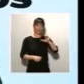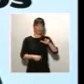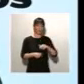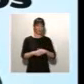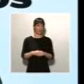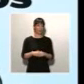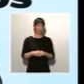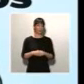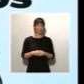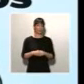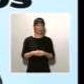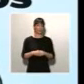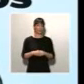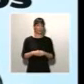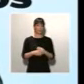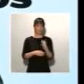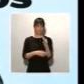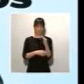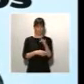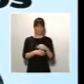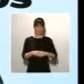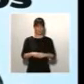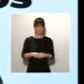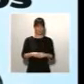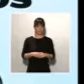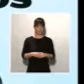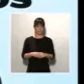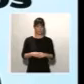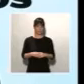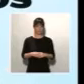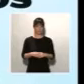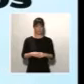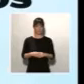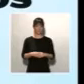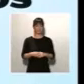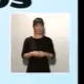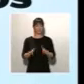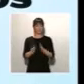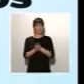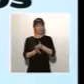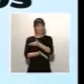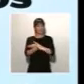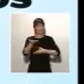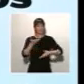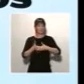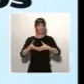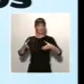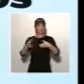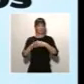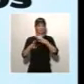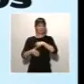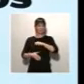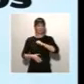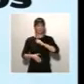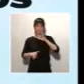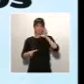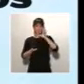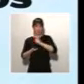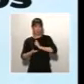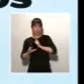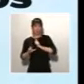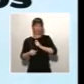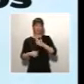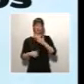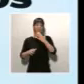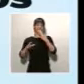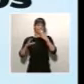También agradecer la colaboración de nuestros compañeros de las Fuerzas Armadas, del Cuerpo Nacional de Policía, de las Fuerzas de Seguridad